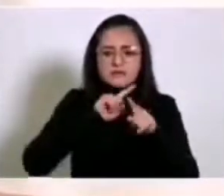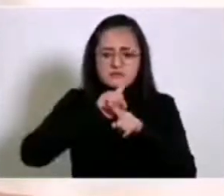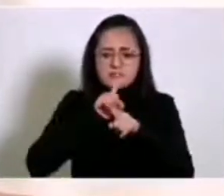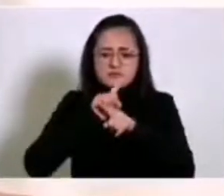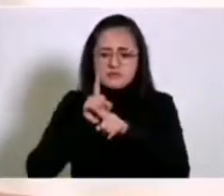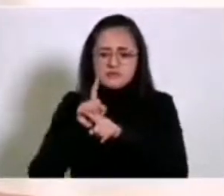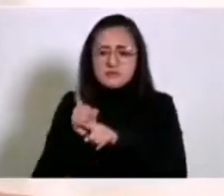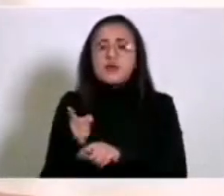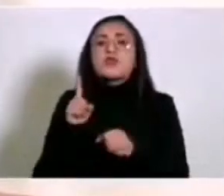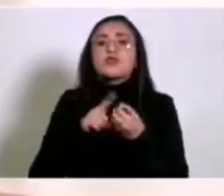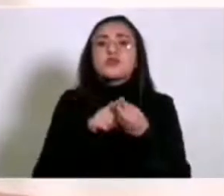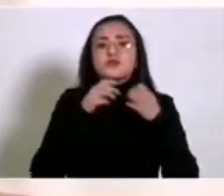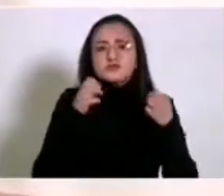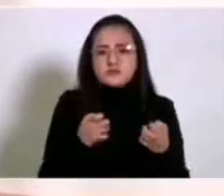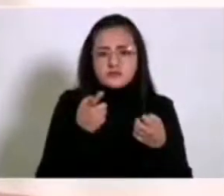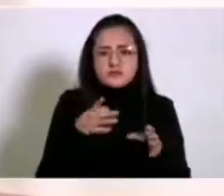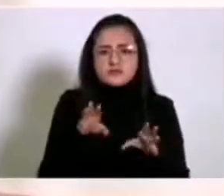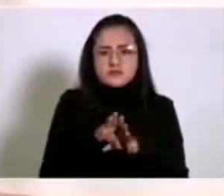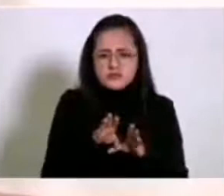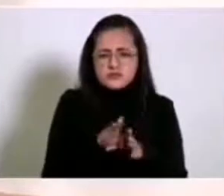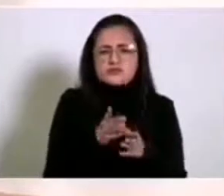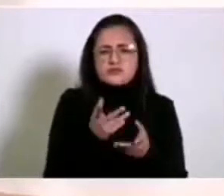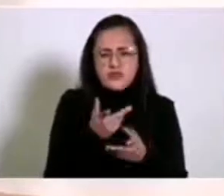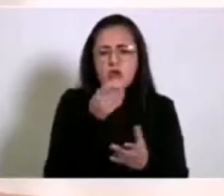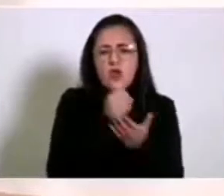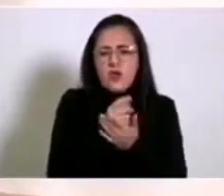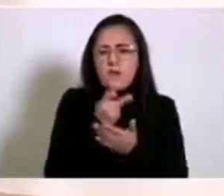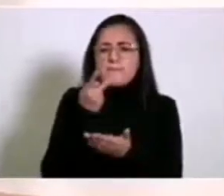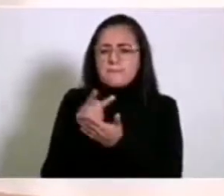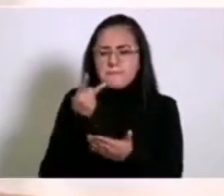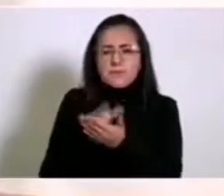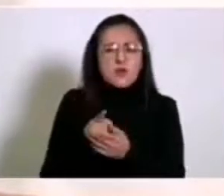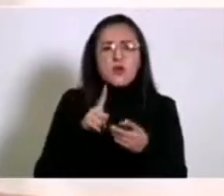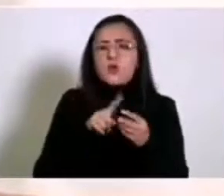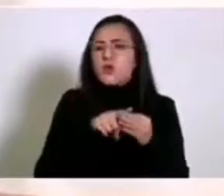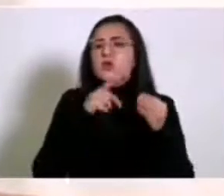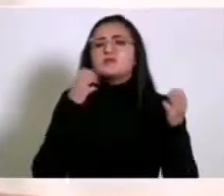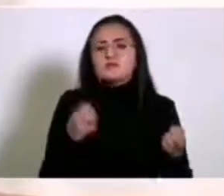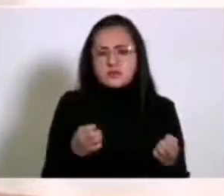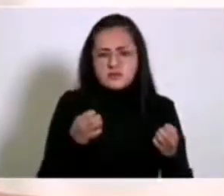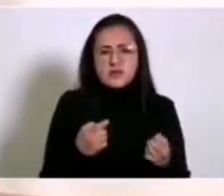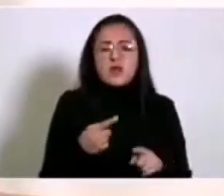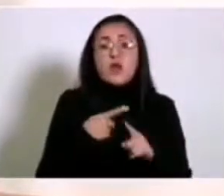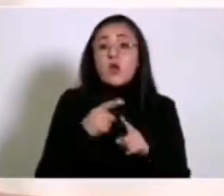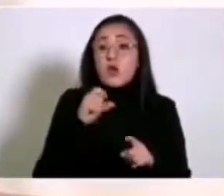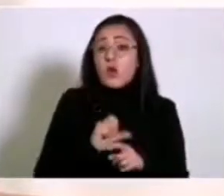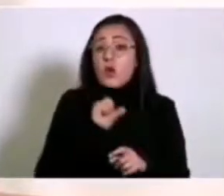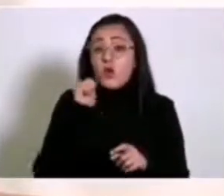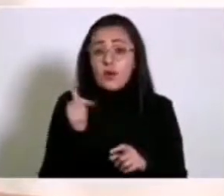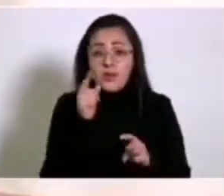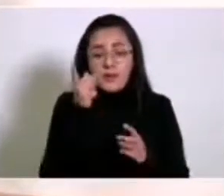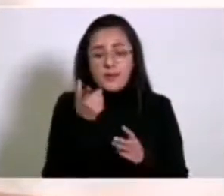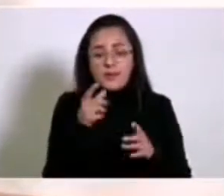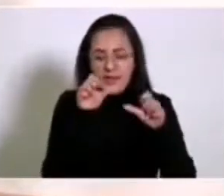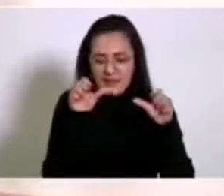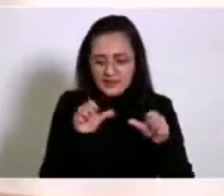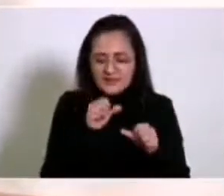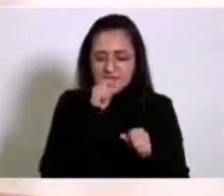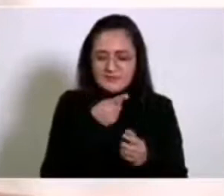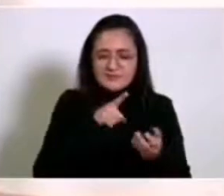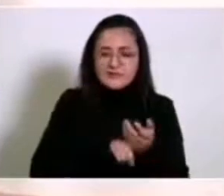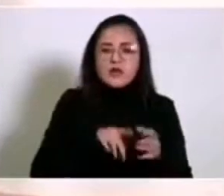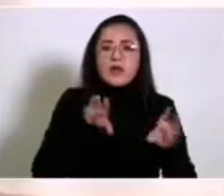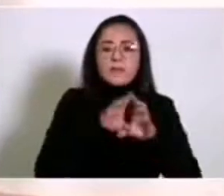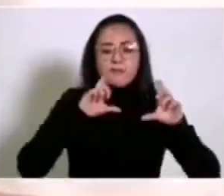en su mayoría de materiales preciosos como oro y plata otros objetos artísticos han sido violentados como un pendiente en el